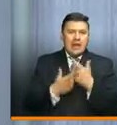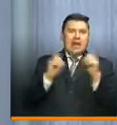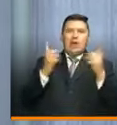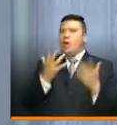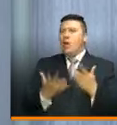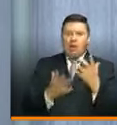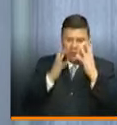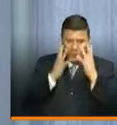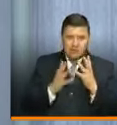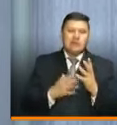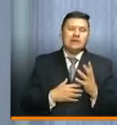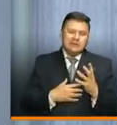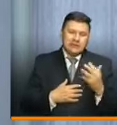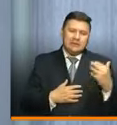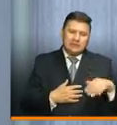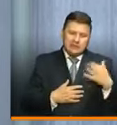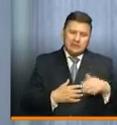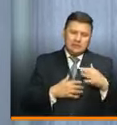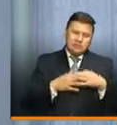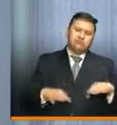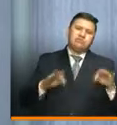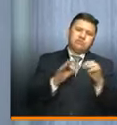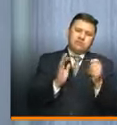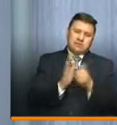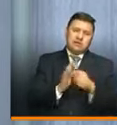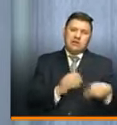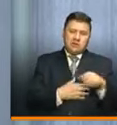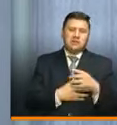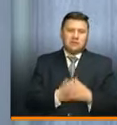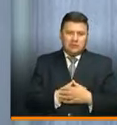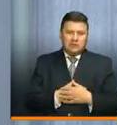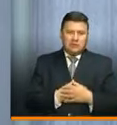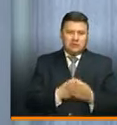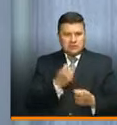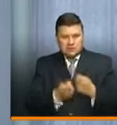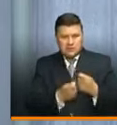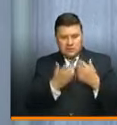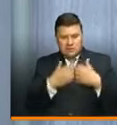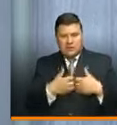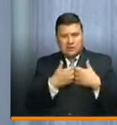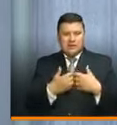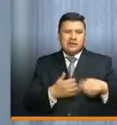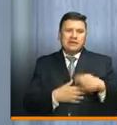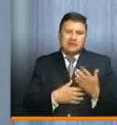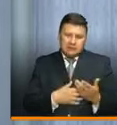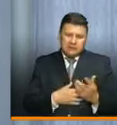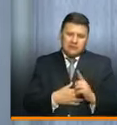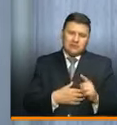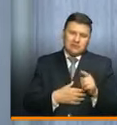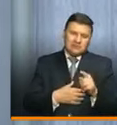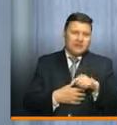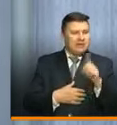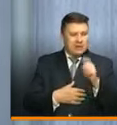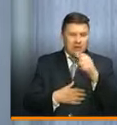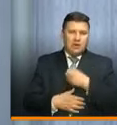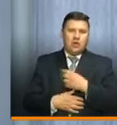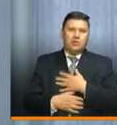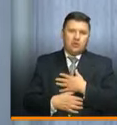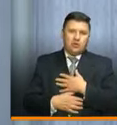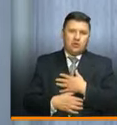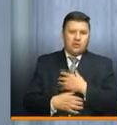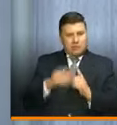Obviamente también unos efectos muy importantes sobre la economía, la productividad, pero increíblemente también nos da la oportunidad